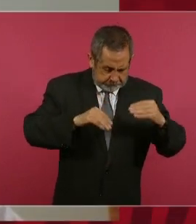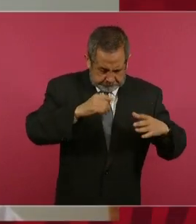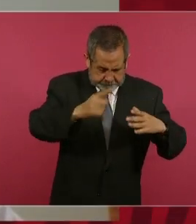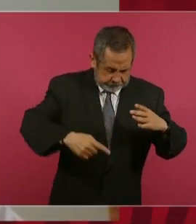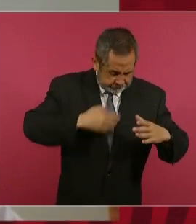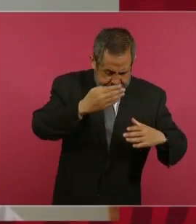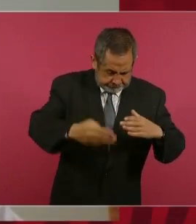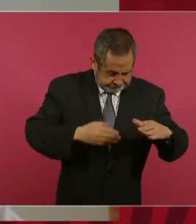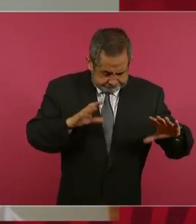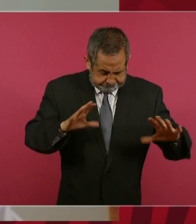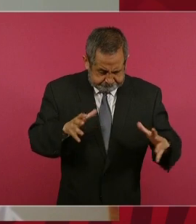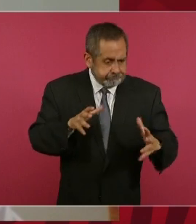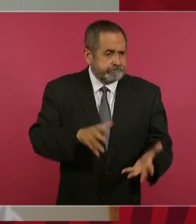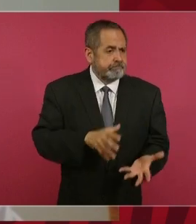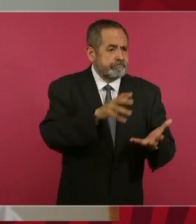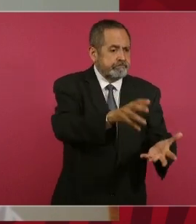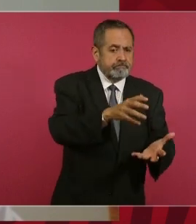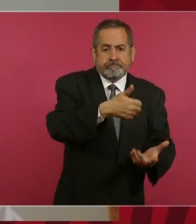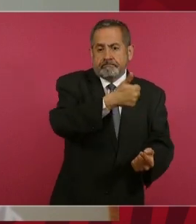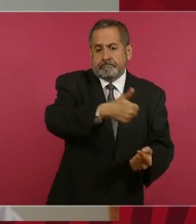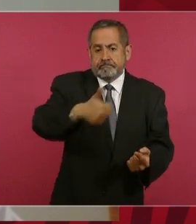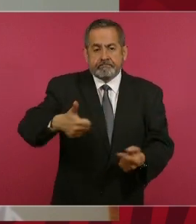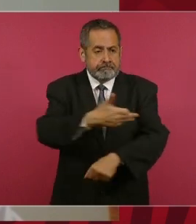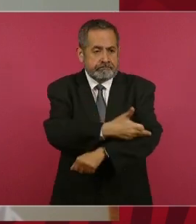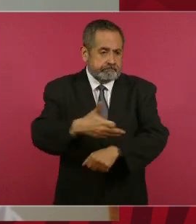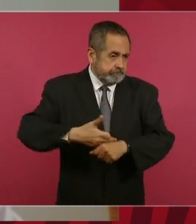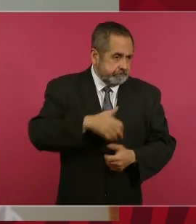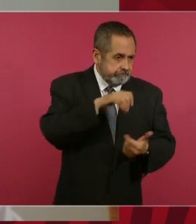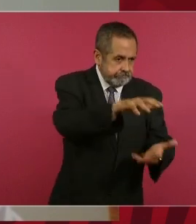a cada hogar en Acapulco.